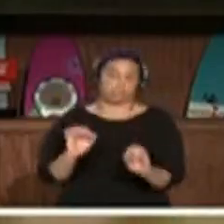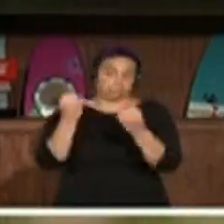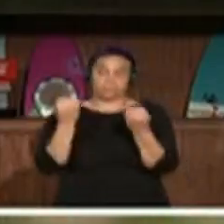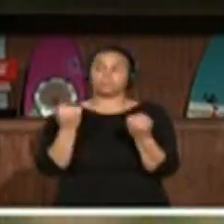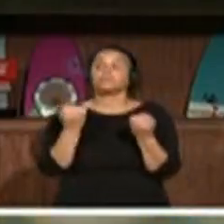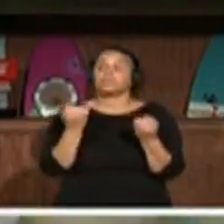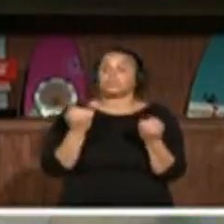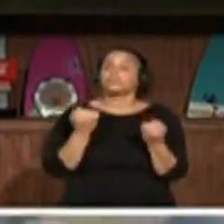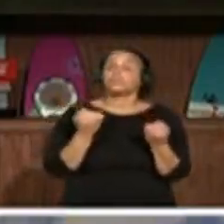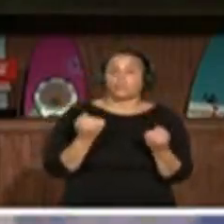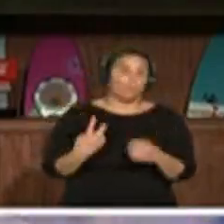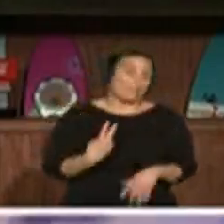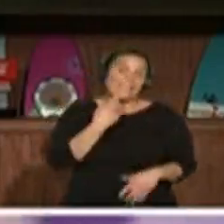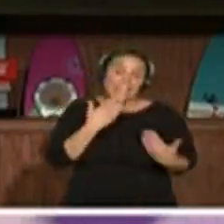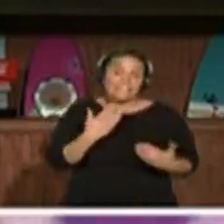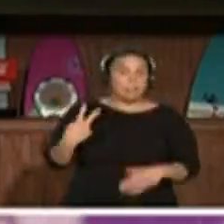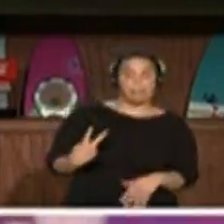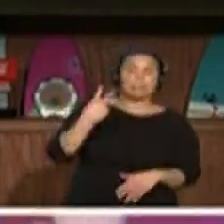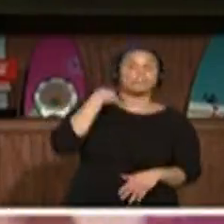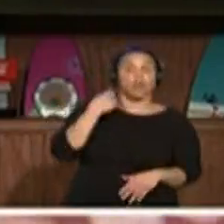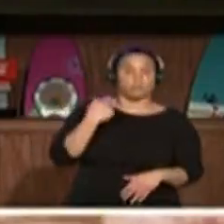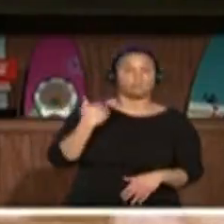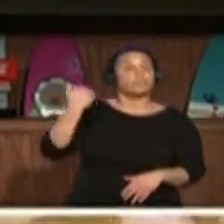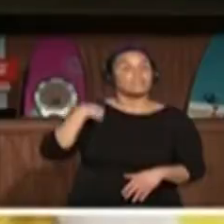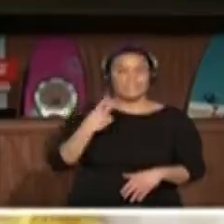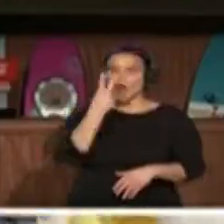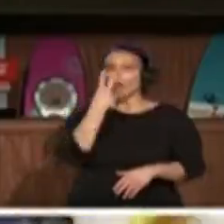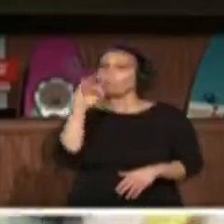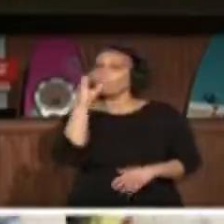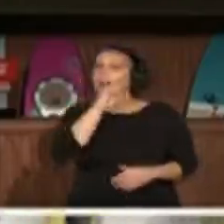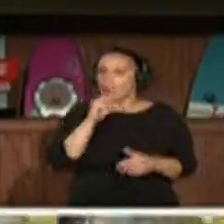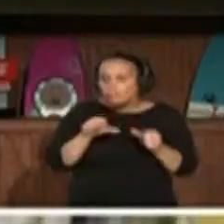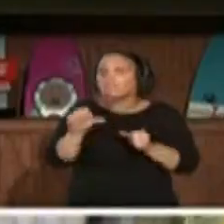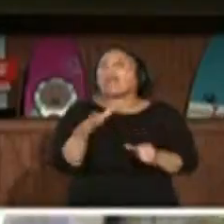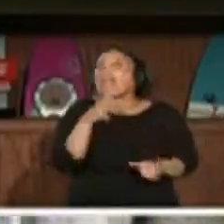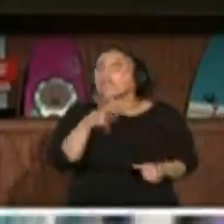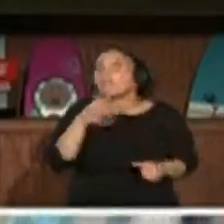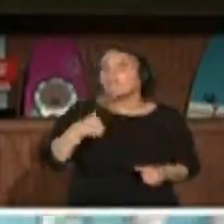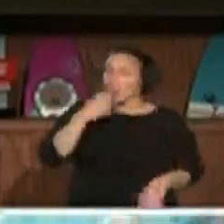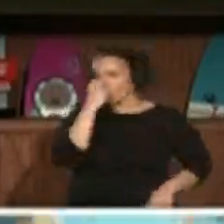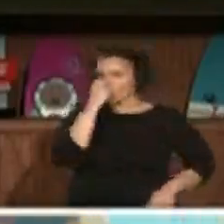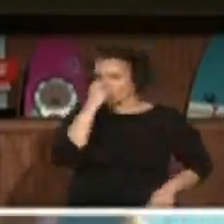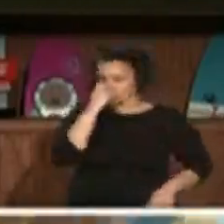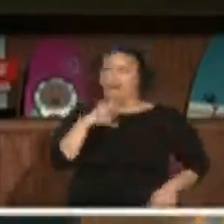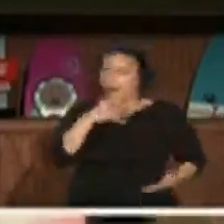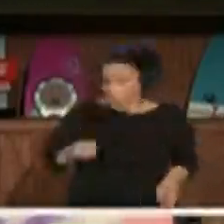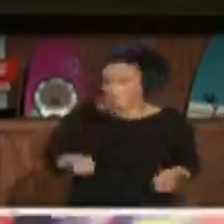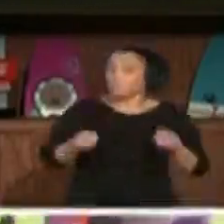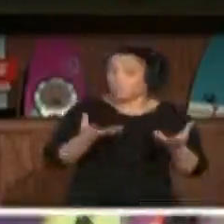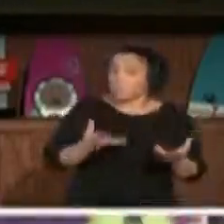22. De mi pensión, en 20 años que ha ocurrido. Es la curiosidad de amigo. Pues eso es lo